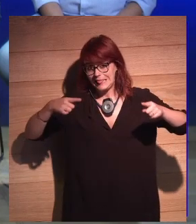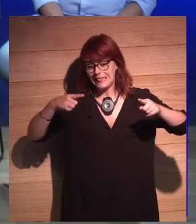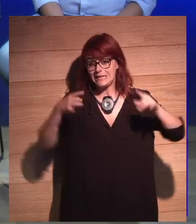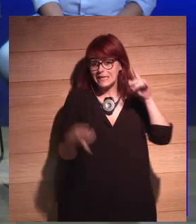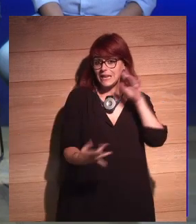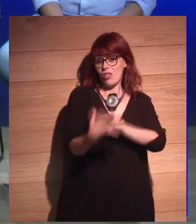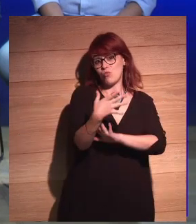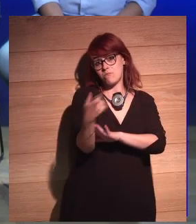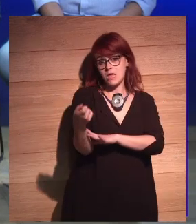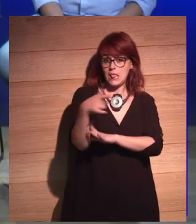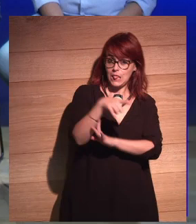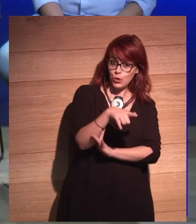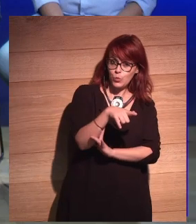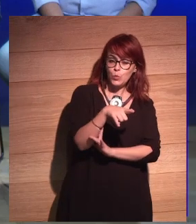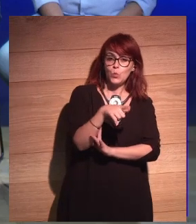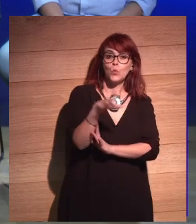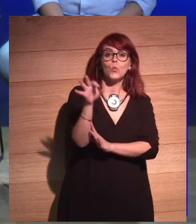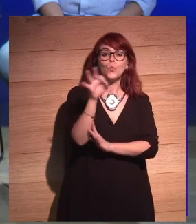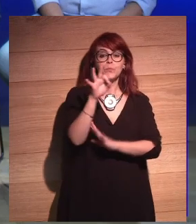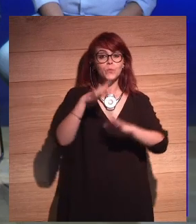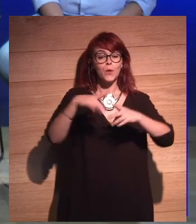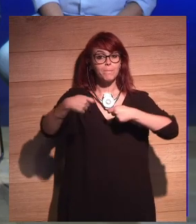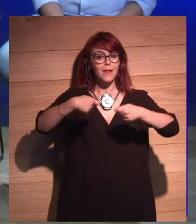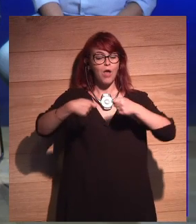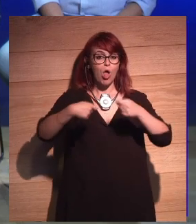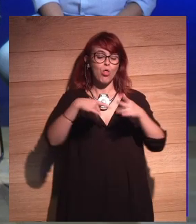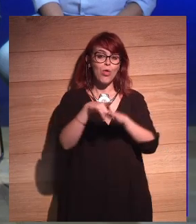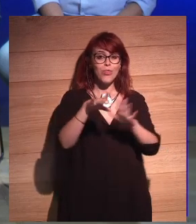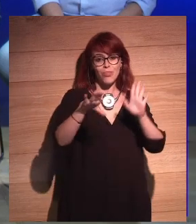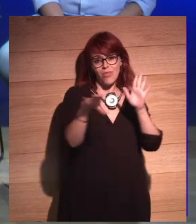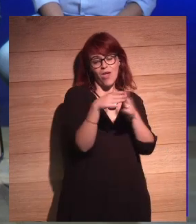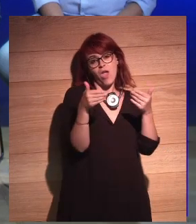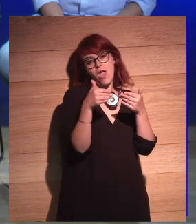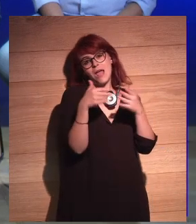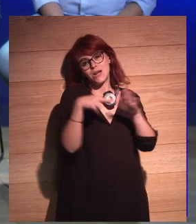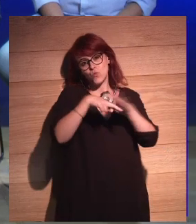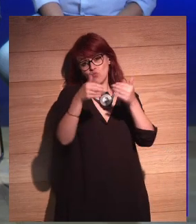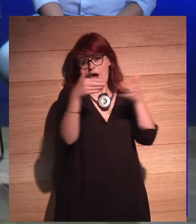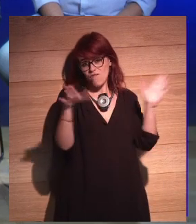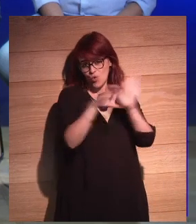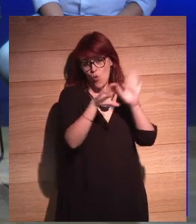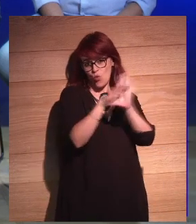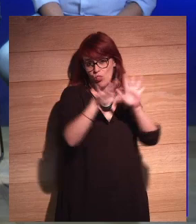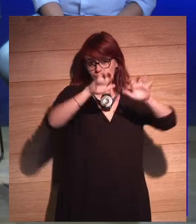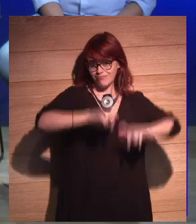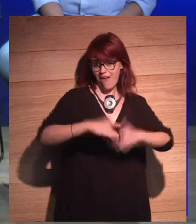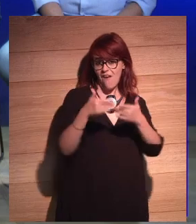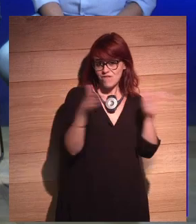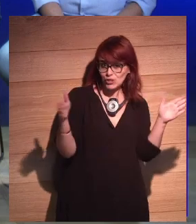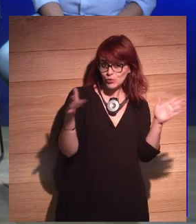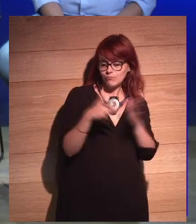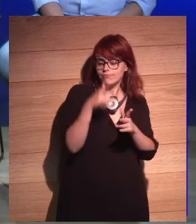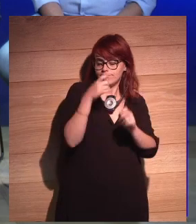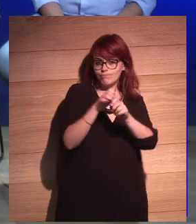ejemplo, buscar en el mercado de código abierto, si puedes darle las herramientas a